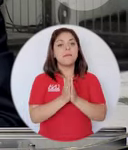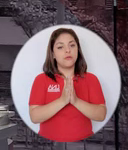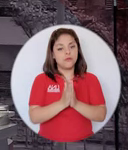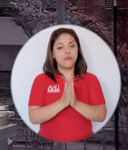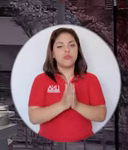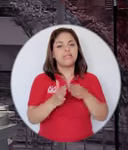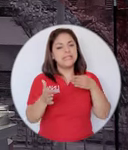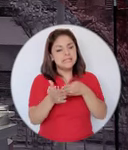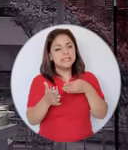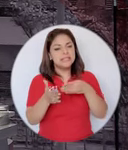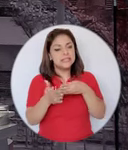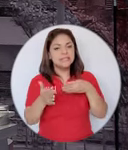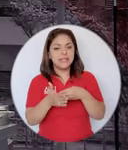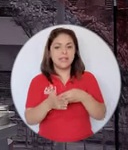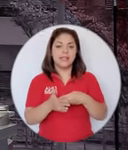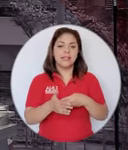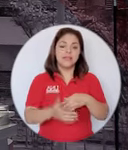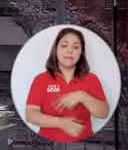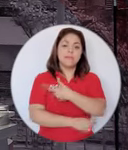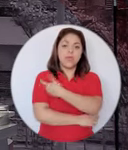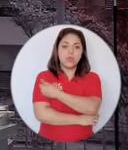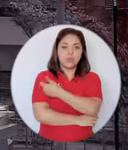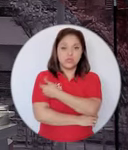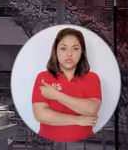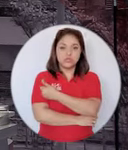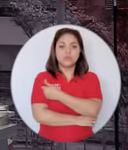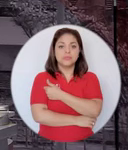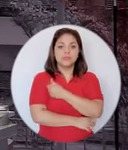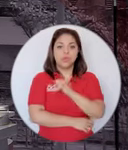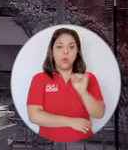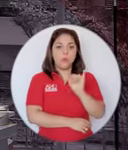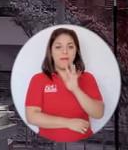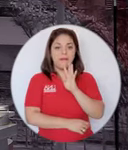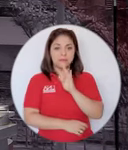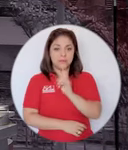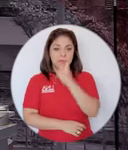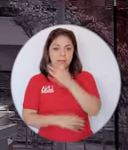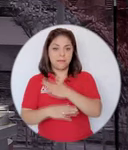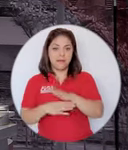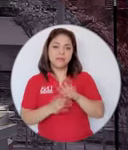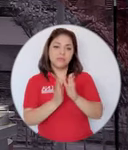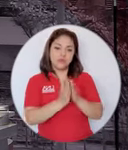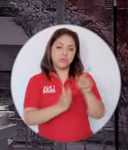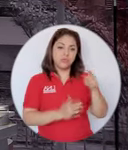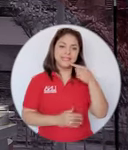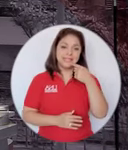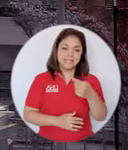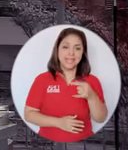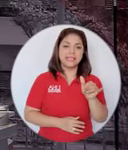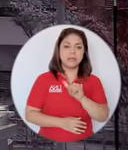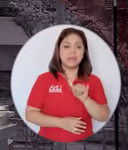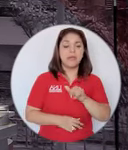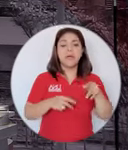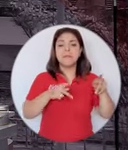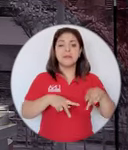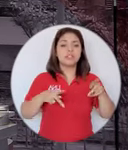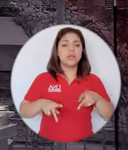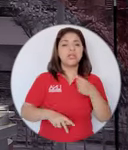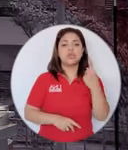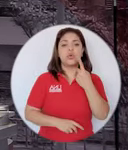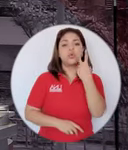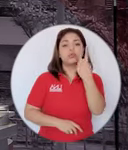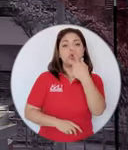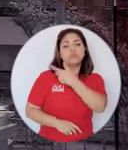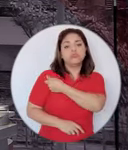Ahora, insistir sobre el tema de la vacunación. Hablábamos en el bloque anterior, quiero aprovechar para que usted tal vez lo reitere. Mucha gente se ha quedado con